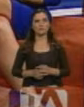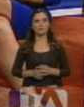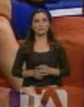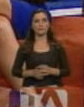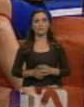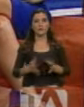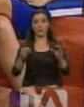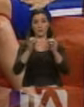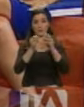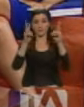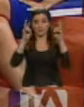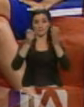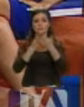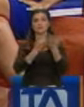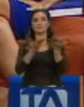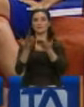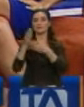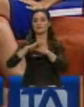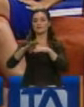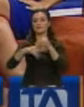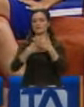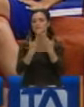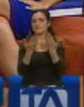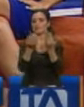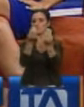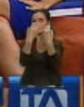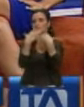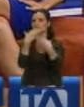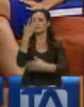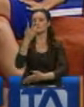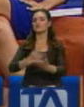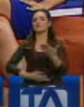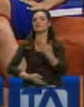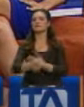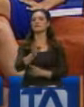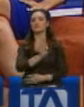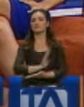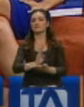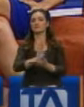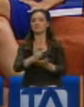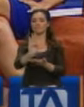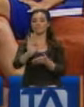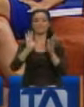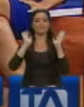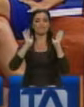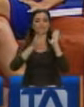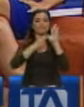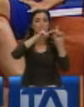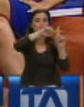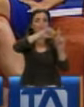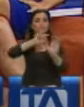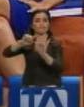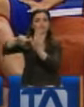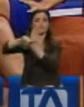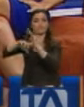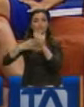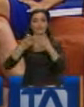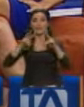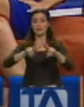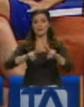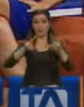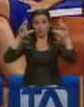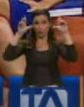Y una vez más, queremos hacerle la cordial invitación para que nos cuente todo lo que pasa en su barrio, tanto aspectos positivos como negativos. Además, nos